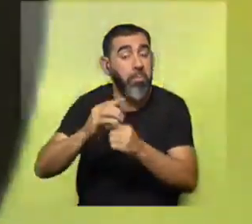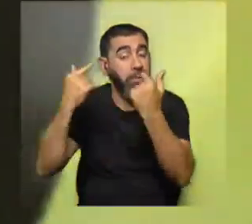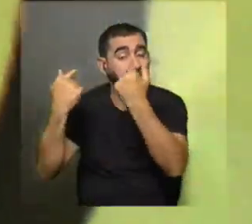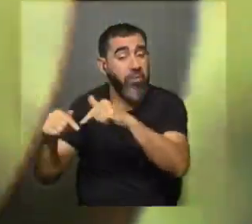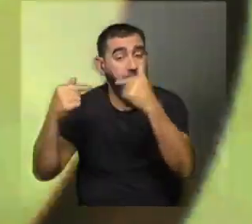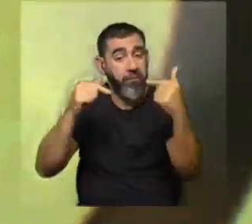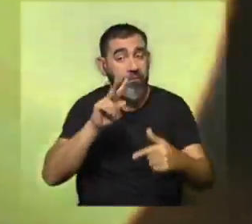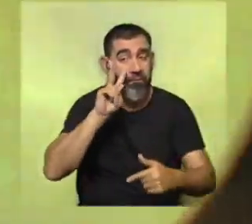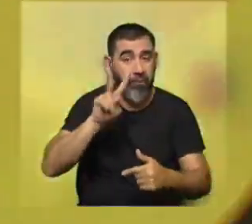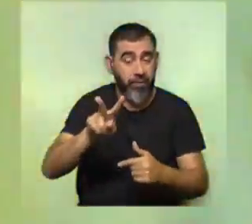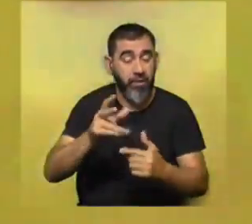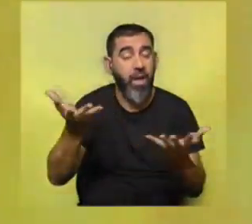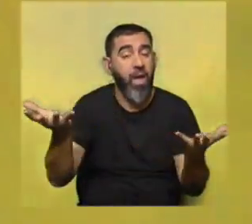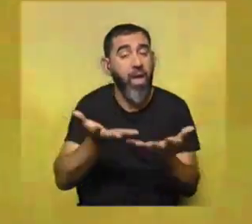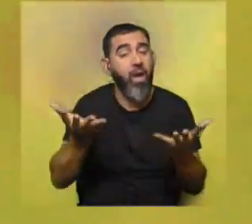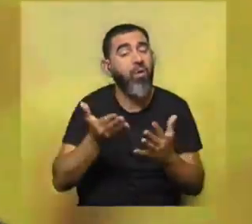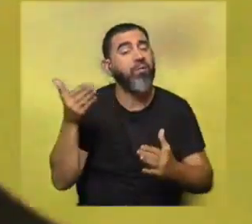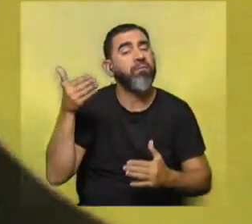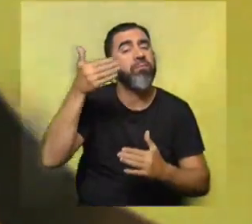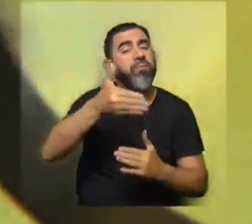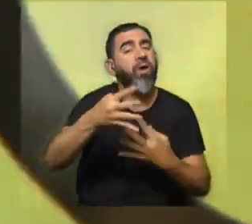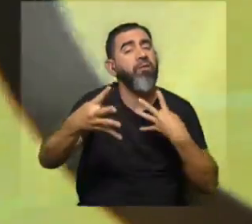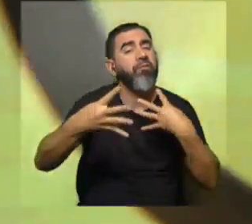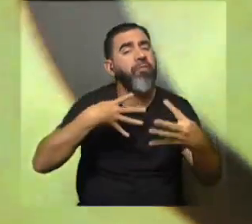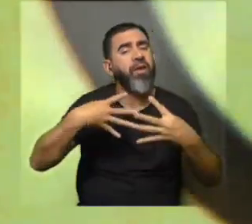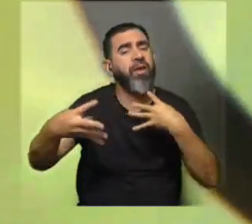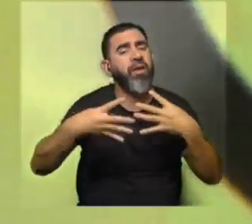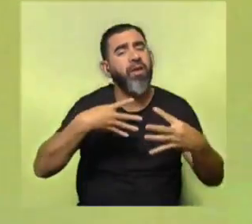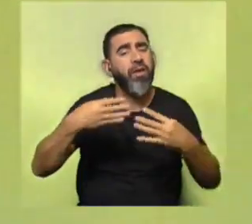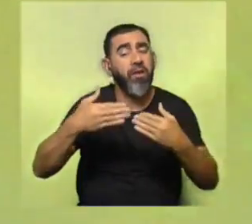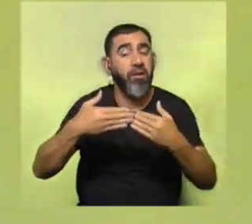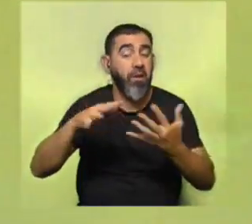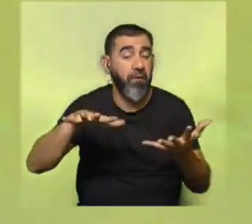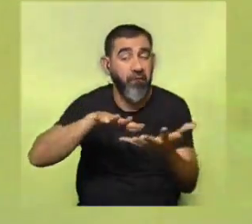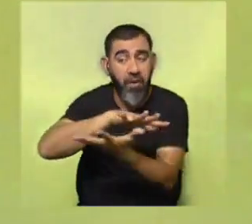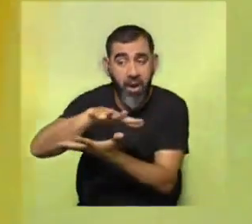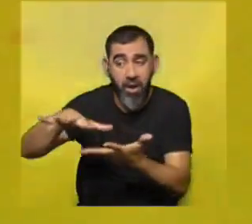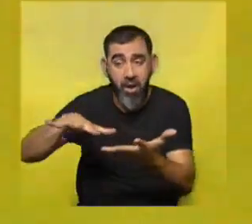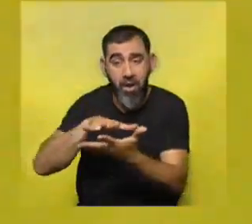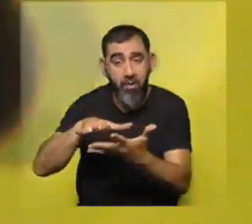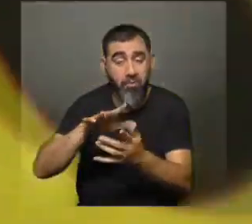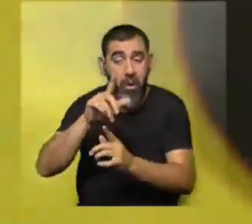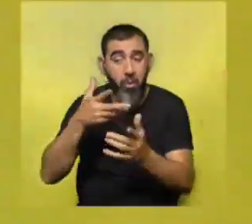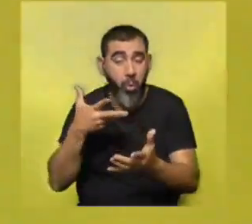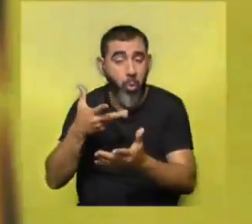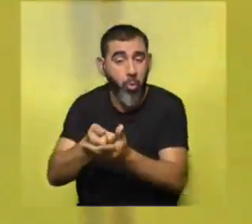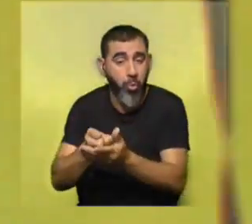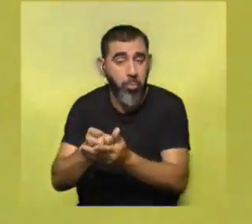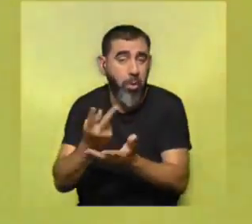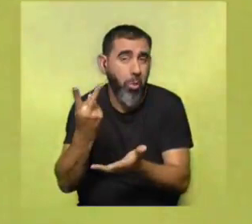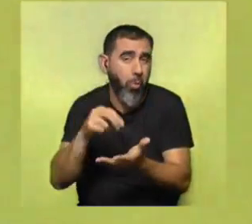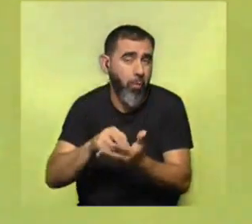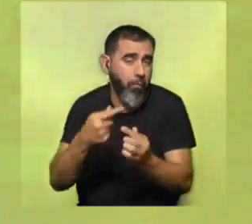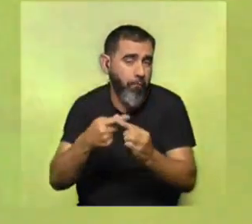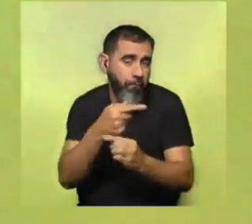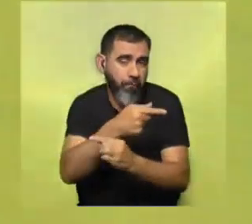¿no? Y en este caso vamos a ir a la feria vecinal, donde solimos acudir 1 o 2 veces por